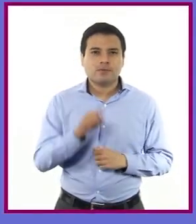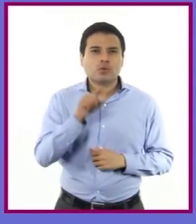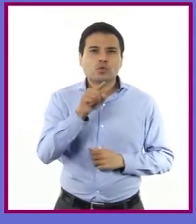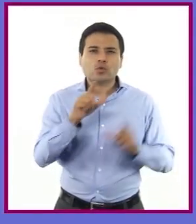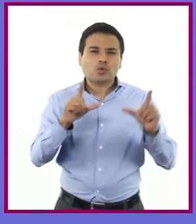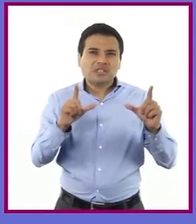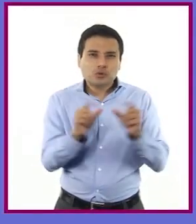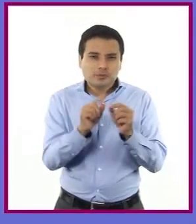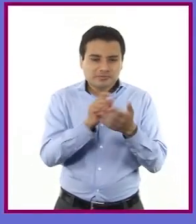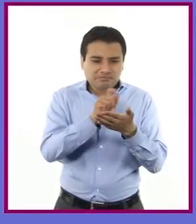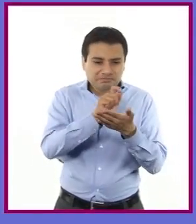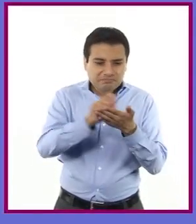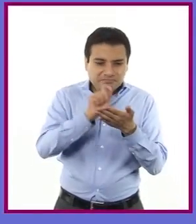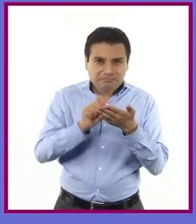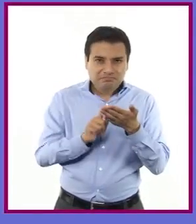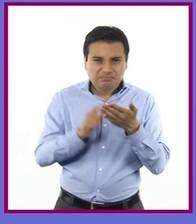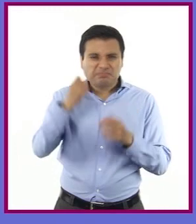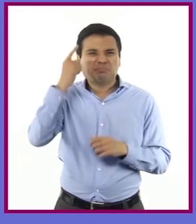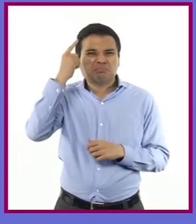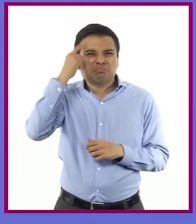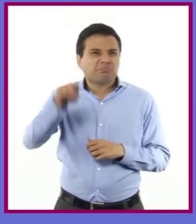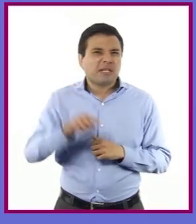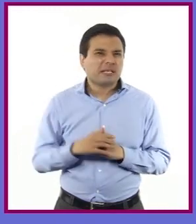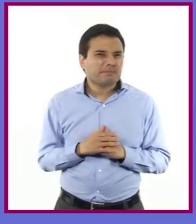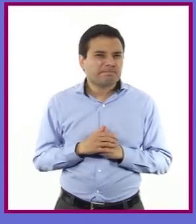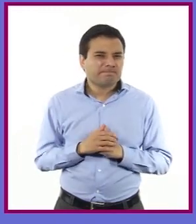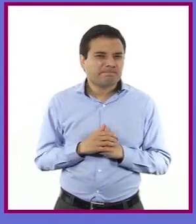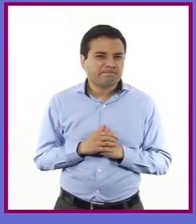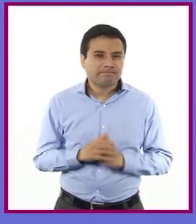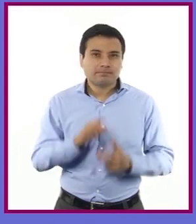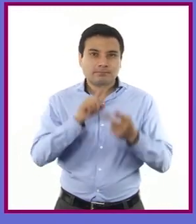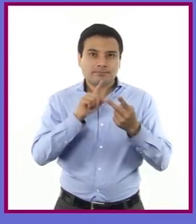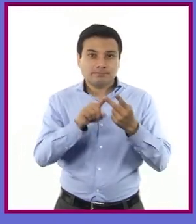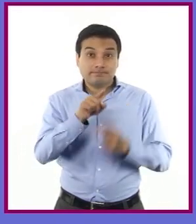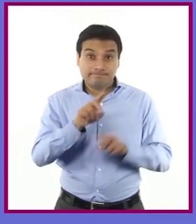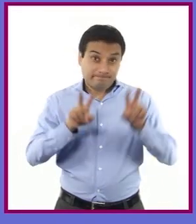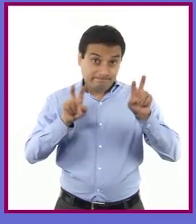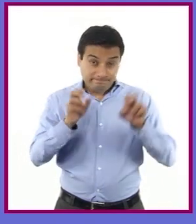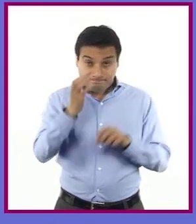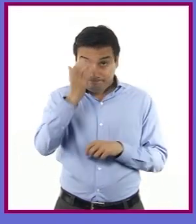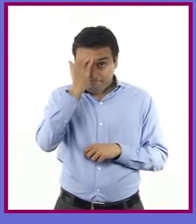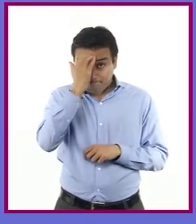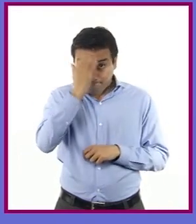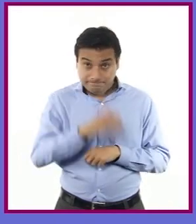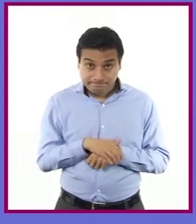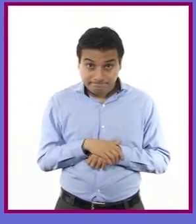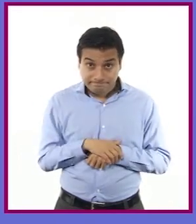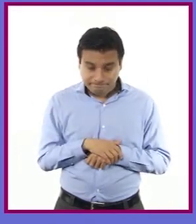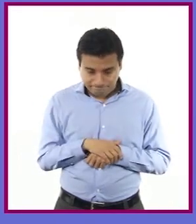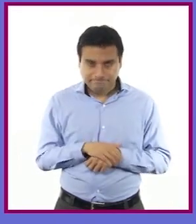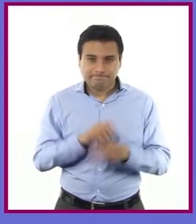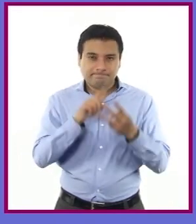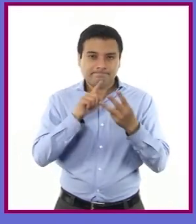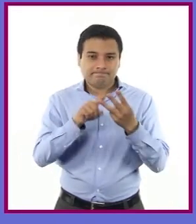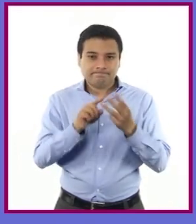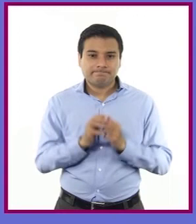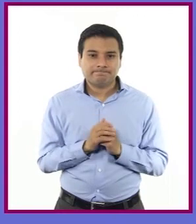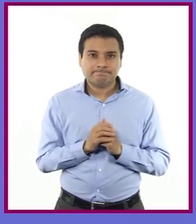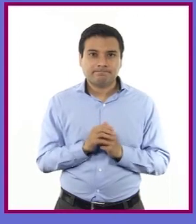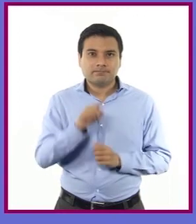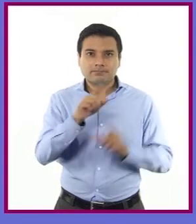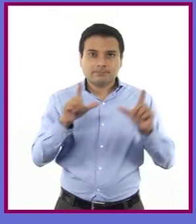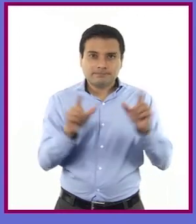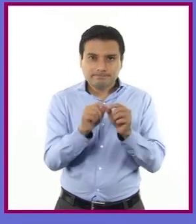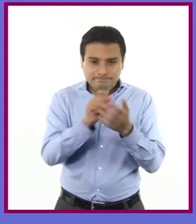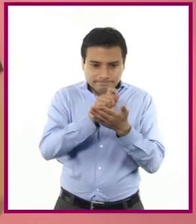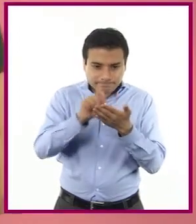hacer este resumen? ¿Qué tanto saben del tema? ¿Qué falta para tener el resumen